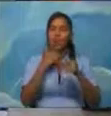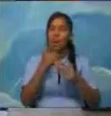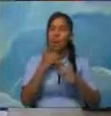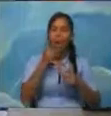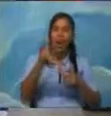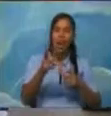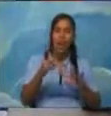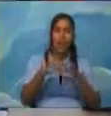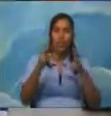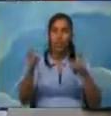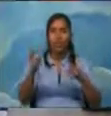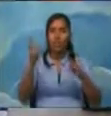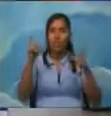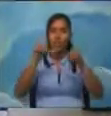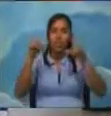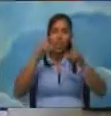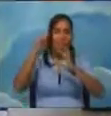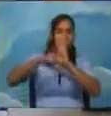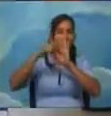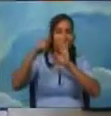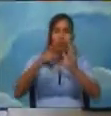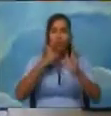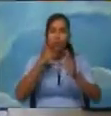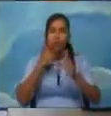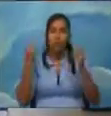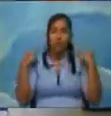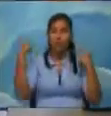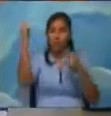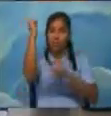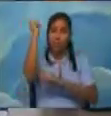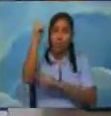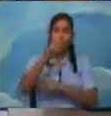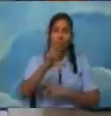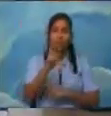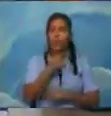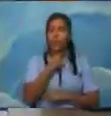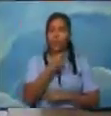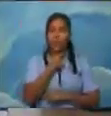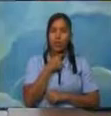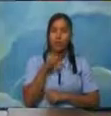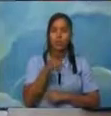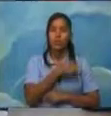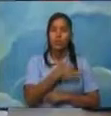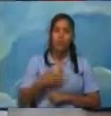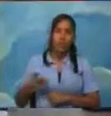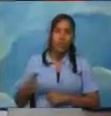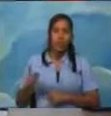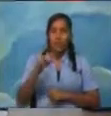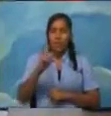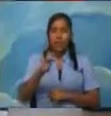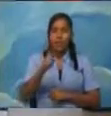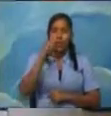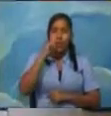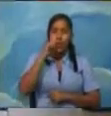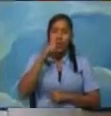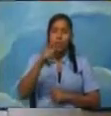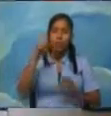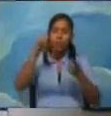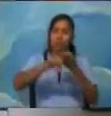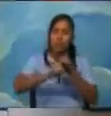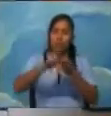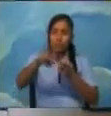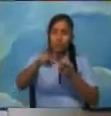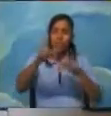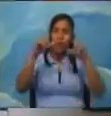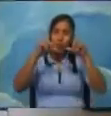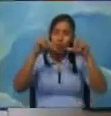del novelista. Eso no le gustaría a ningún hombre. Si usted quiere una fotografía de varón, ponga la fotografía de su marido